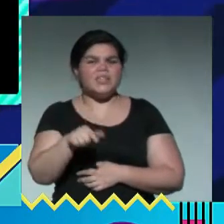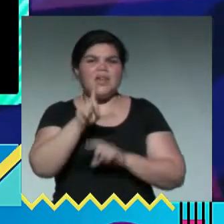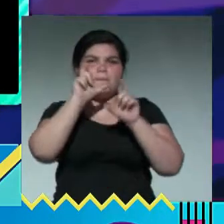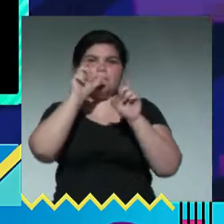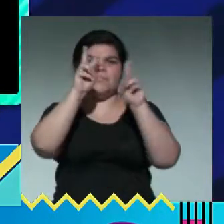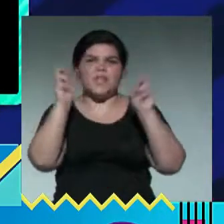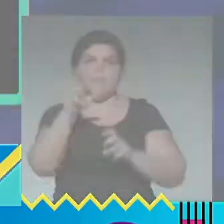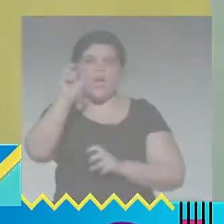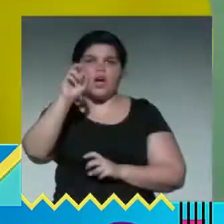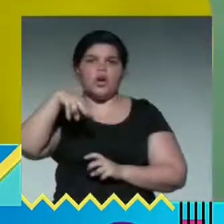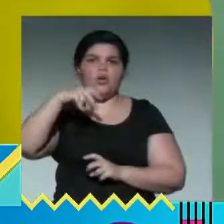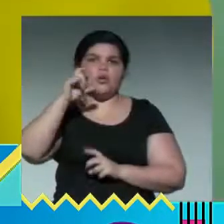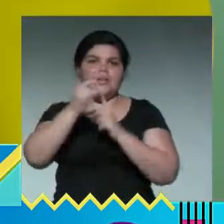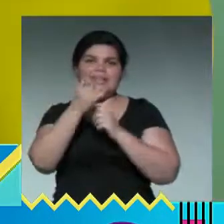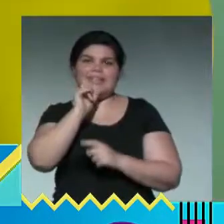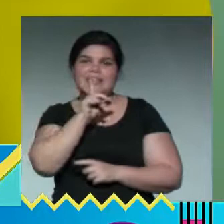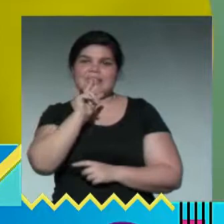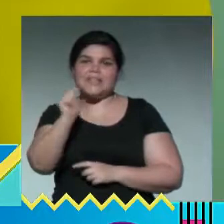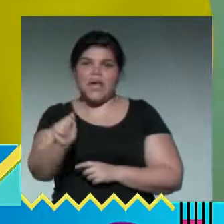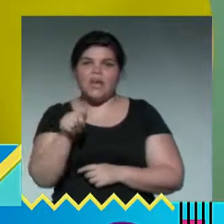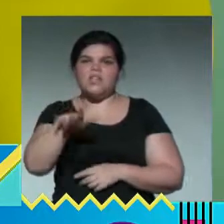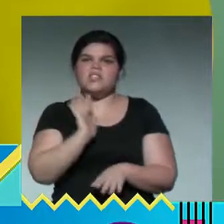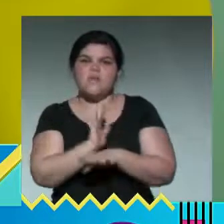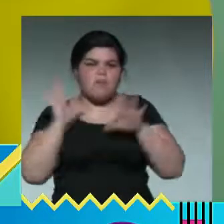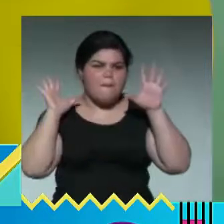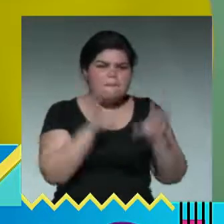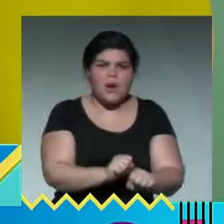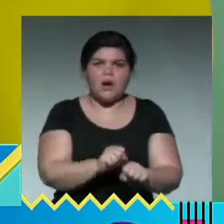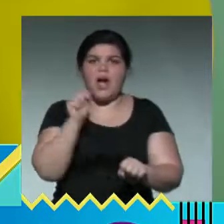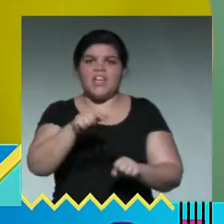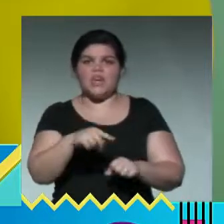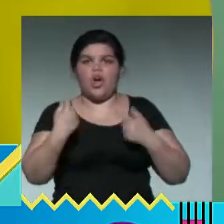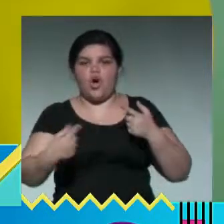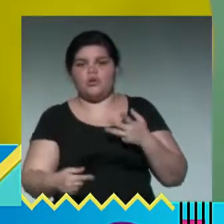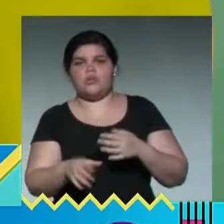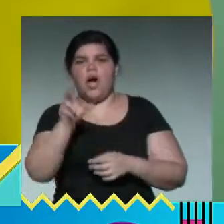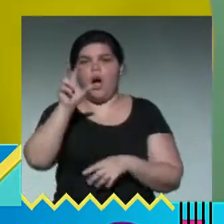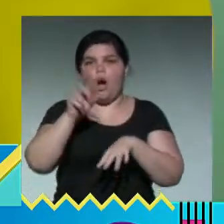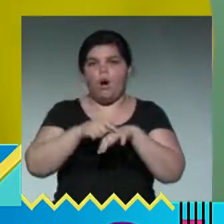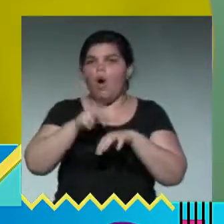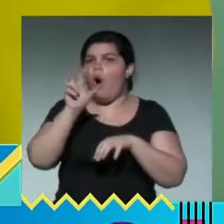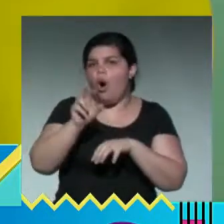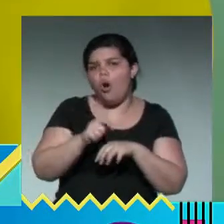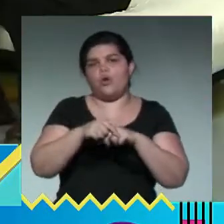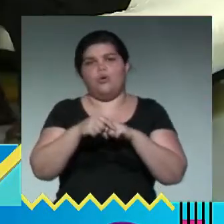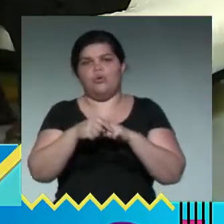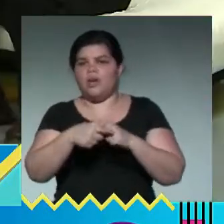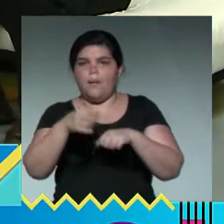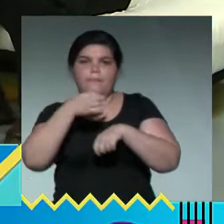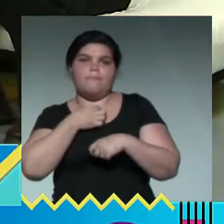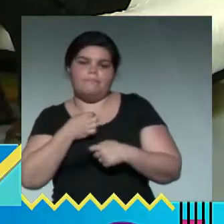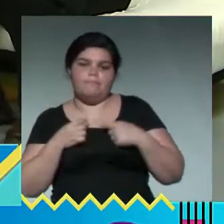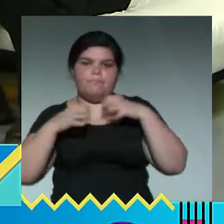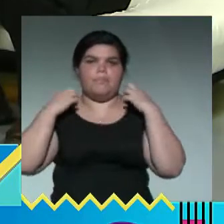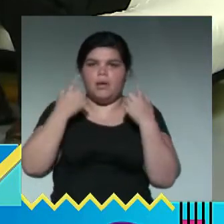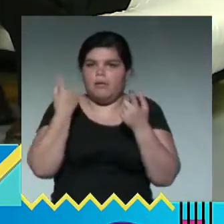todo parámetro, ¿sí? La utilización de ornamentos de oro y piedras preciosas, por ejemplo, en Europa lo usaba la